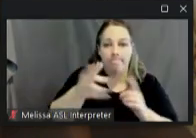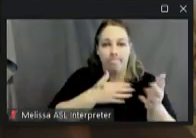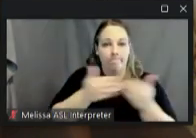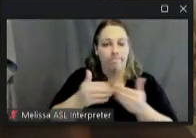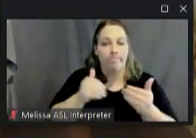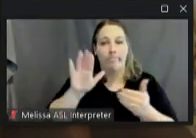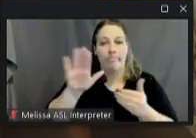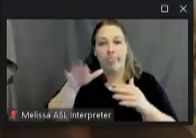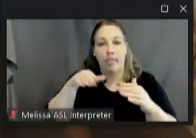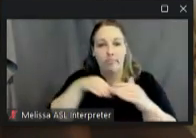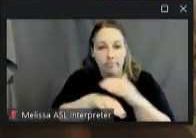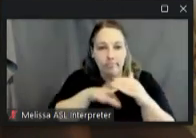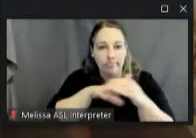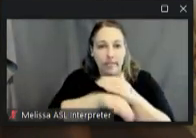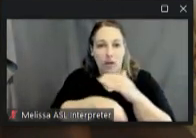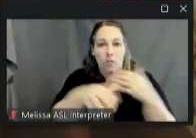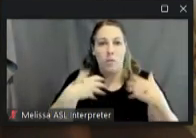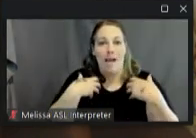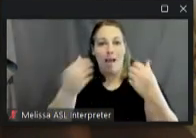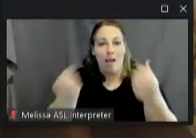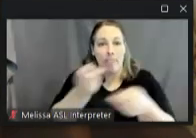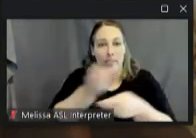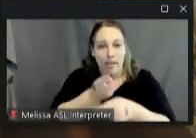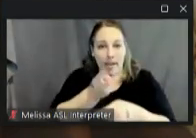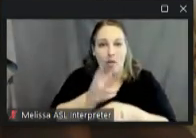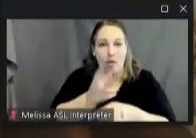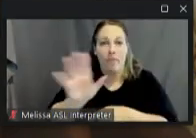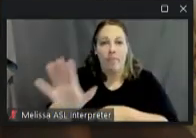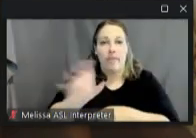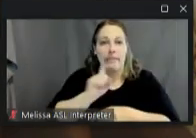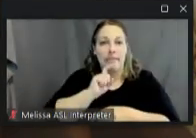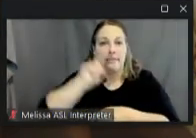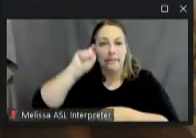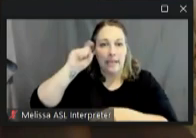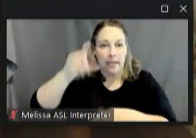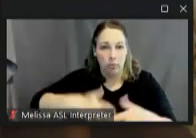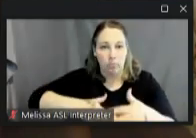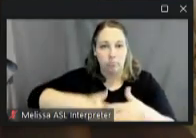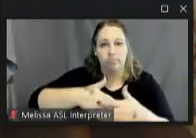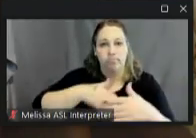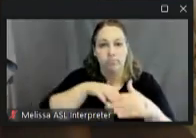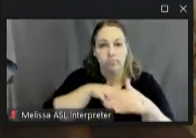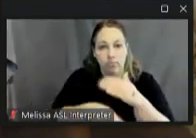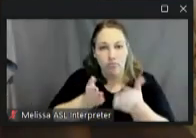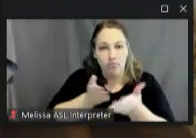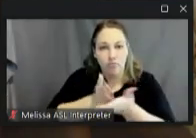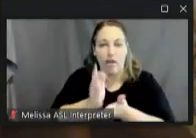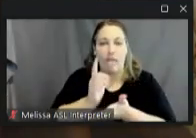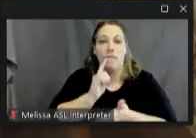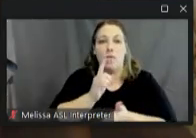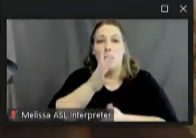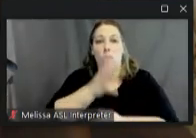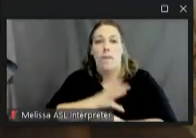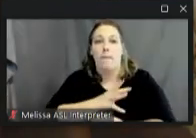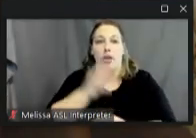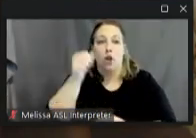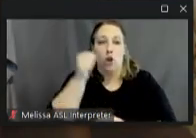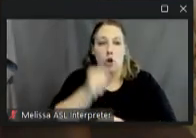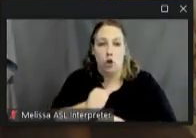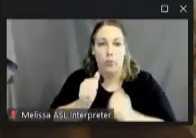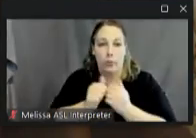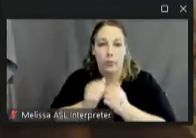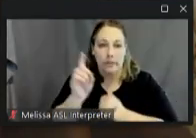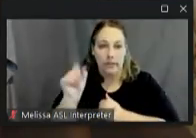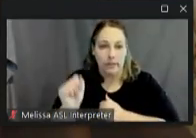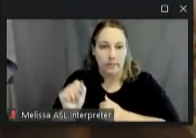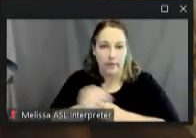con discapacidad. Lo que nos lleva también a plantear una necesidad que quisiéramos subrayar, y